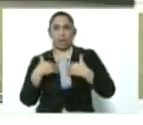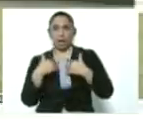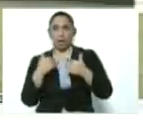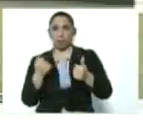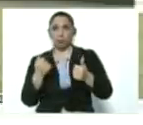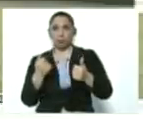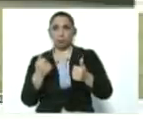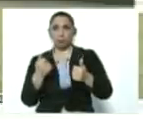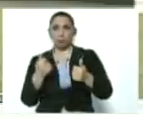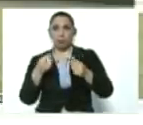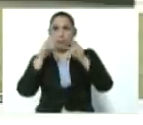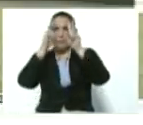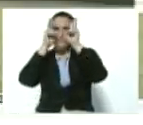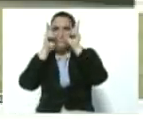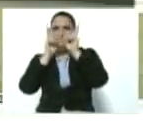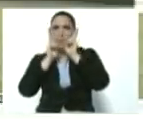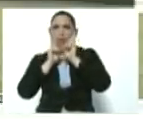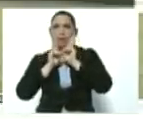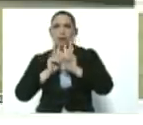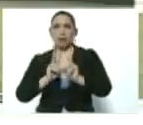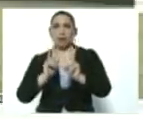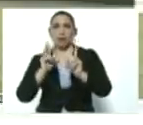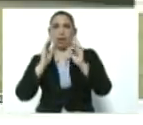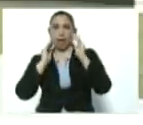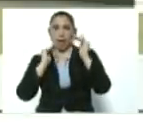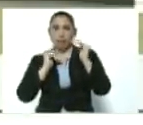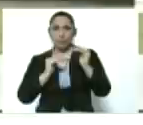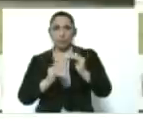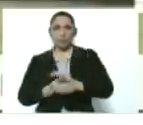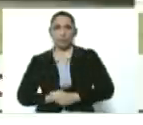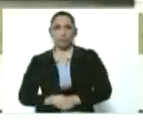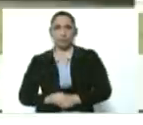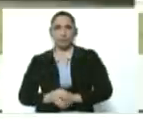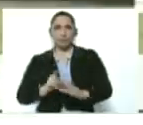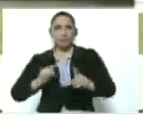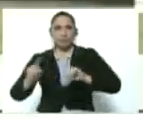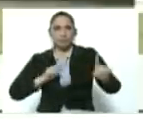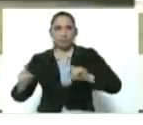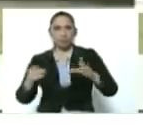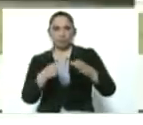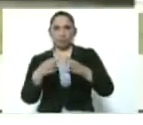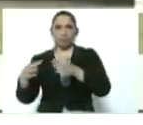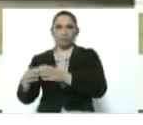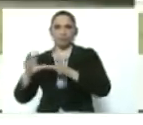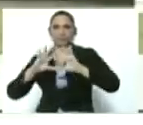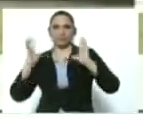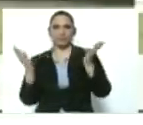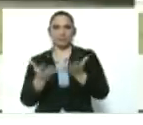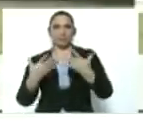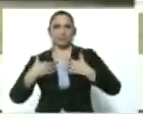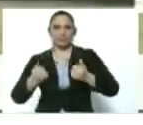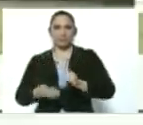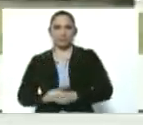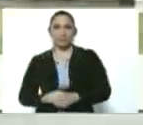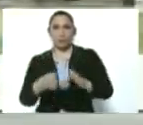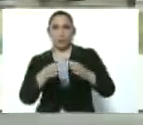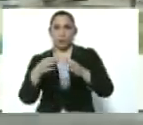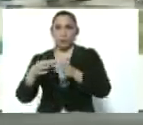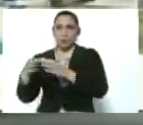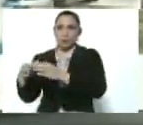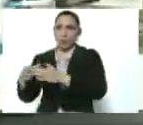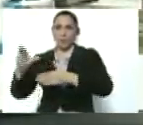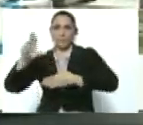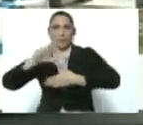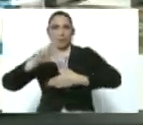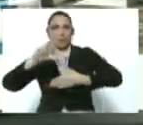la desinfección atendiendo las indicaciones de la organización mundial de la salud de la organización panamericana